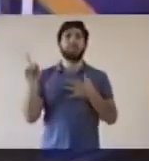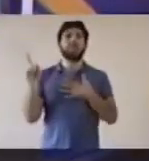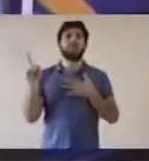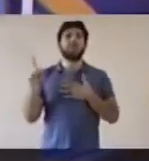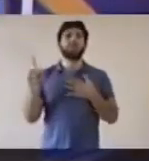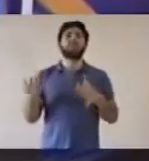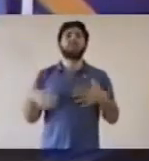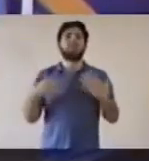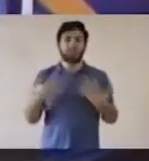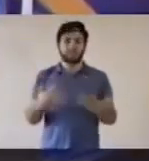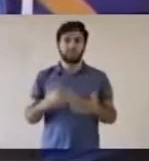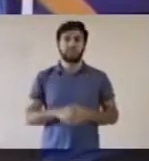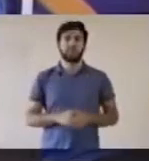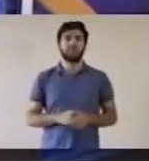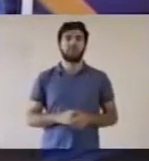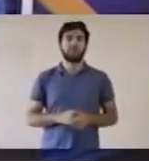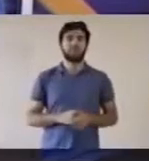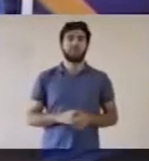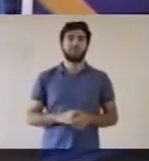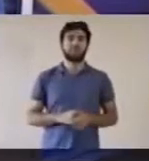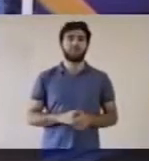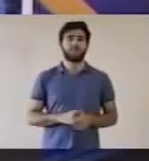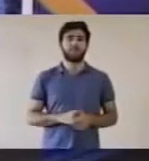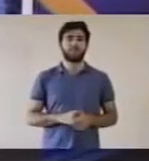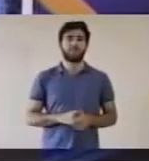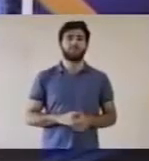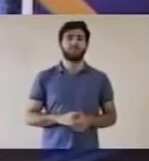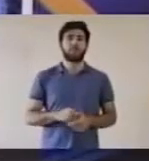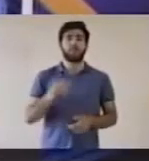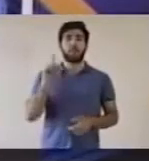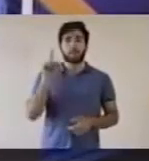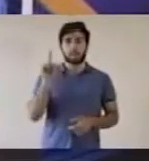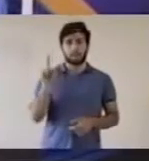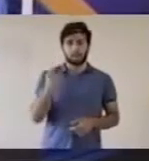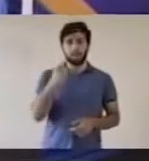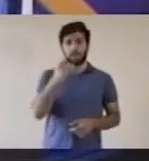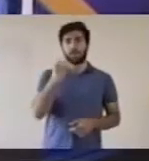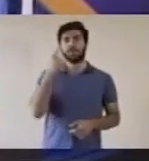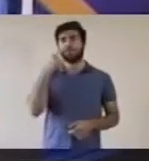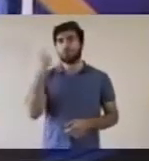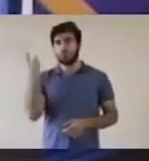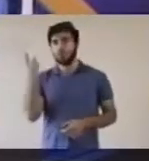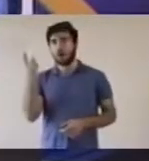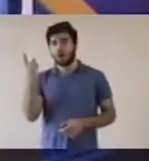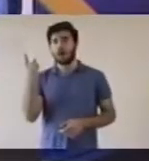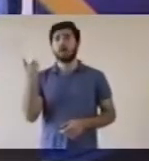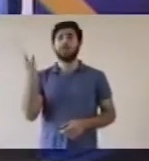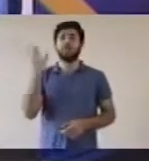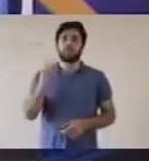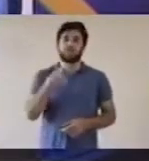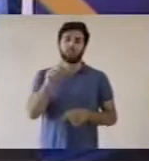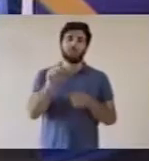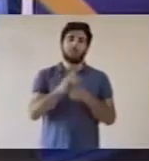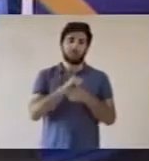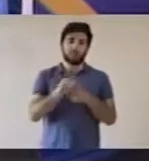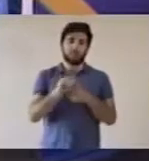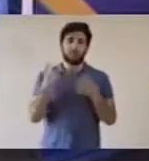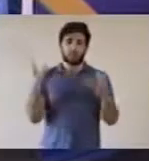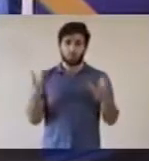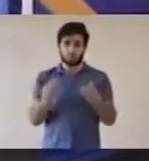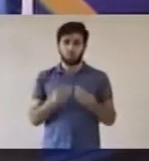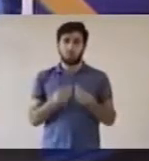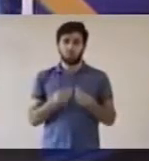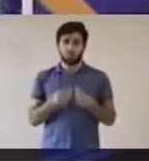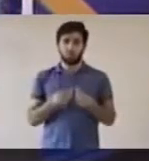canción. La canción se llama Rasnapari. Dice así, primero la vas a escuchar y luego la vamos